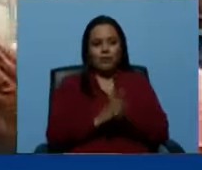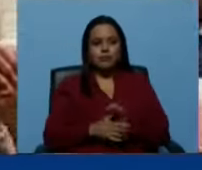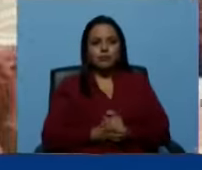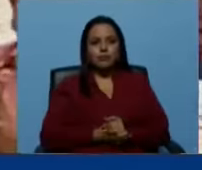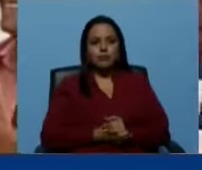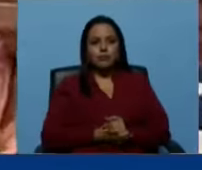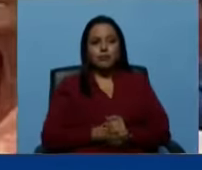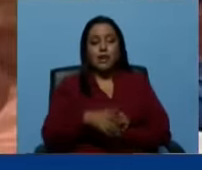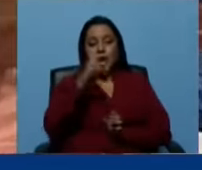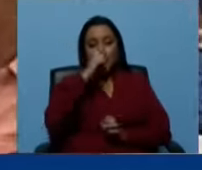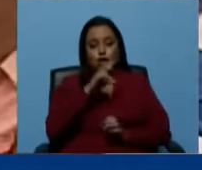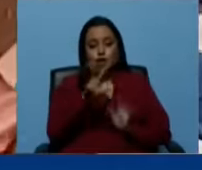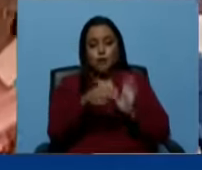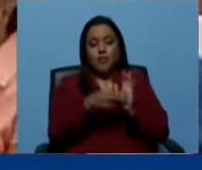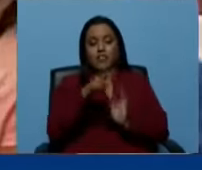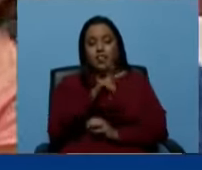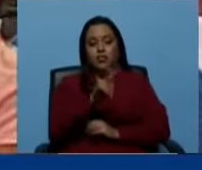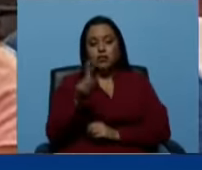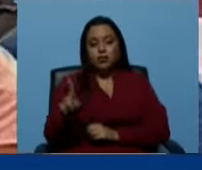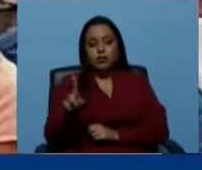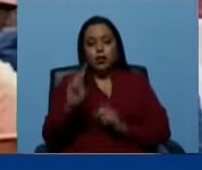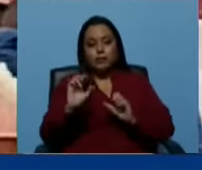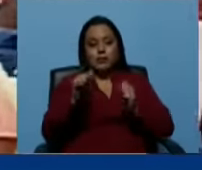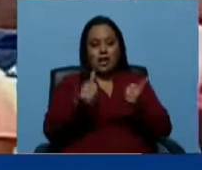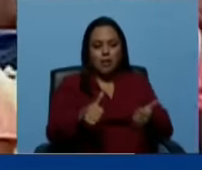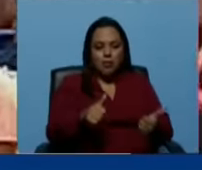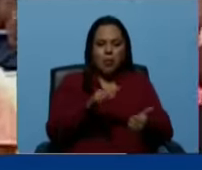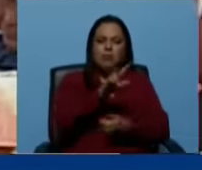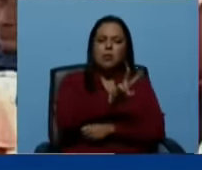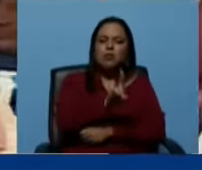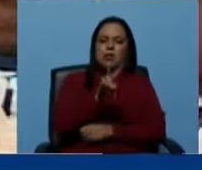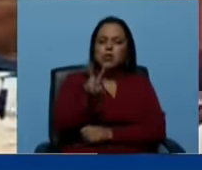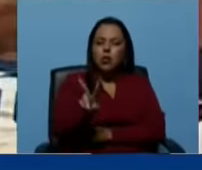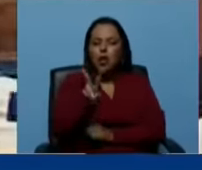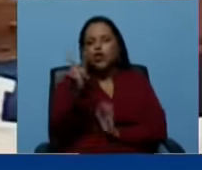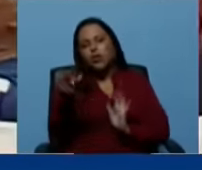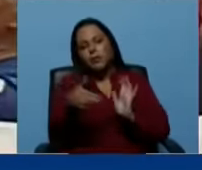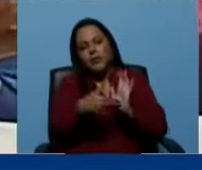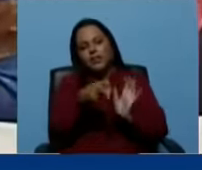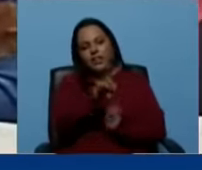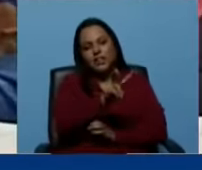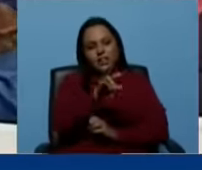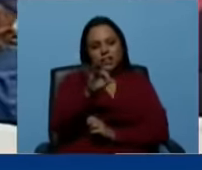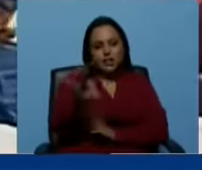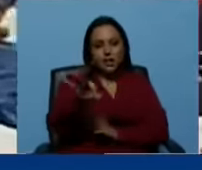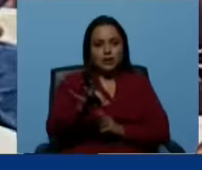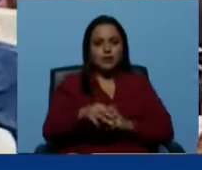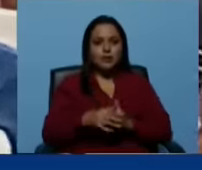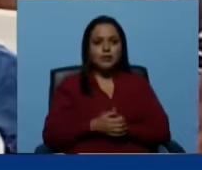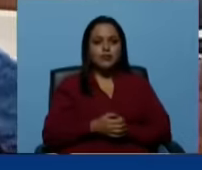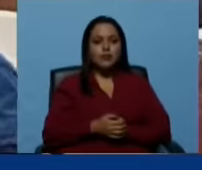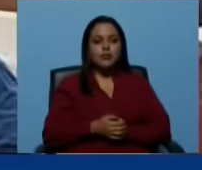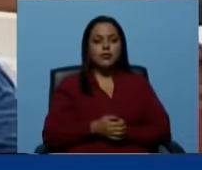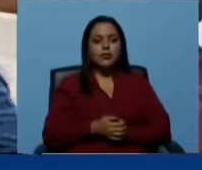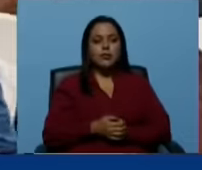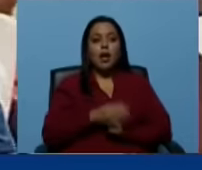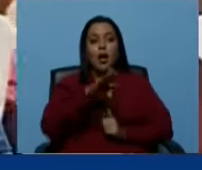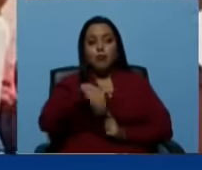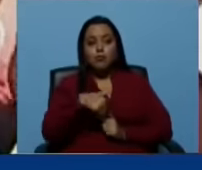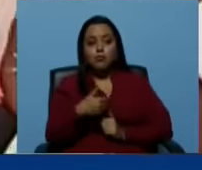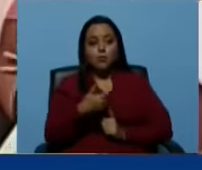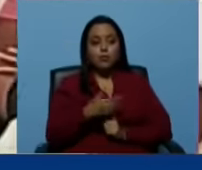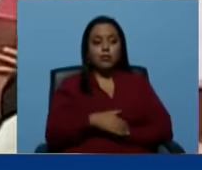Y el año 2021 empezamos, 2022, 2023... y logramos